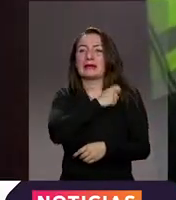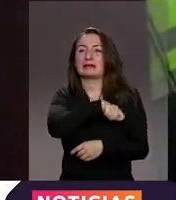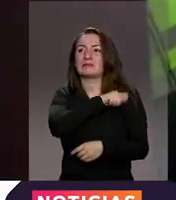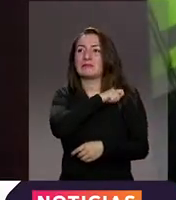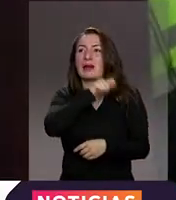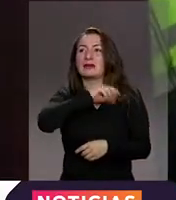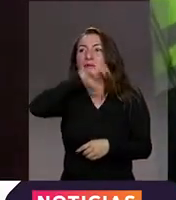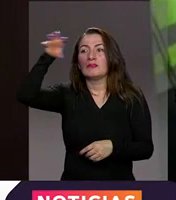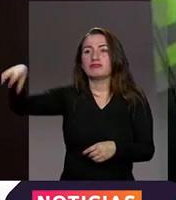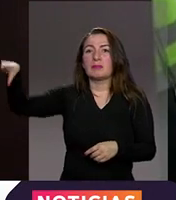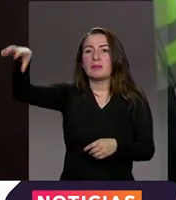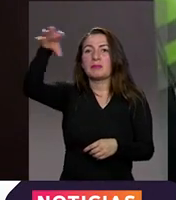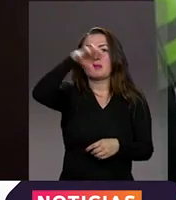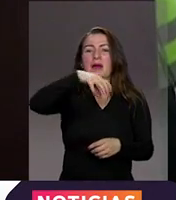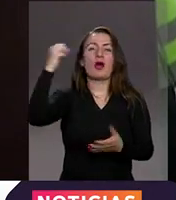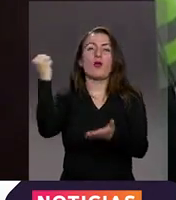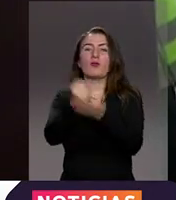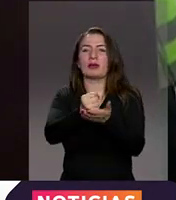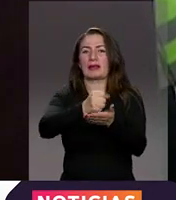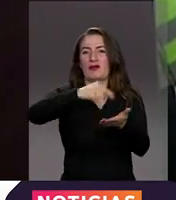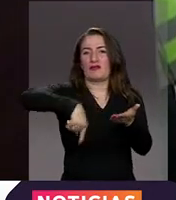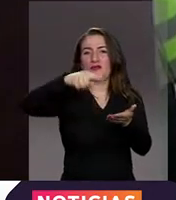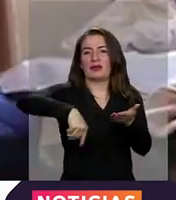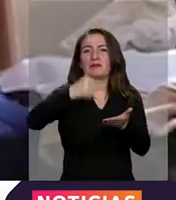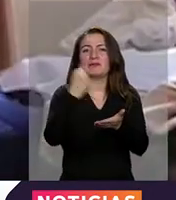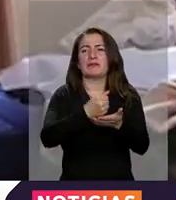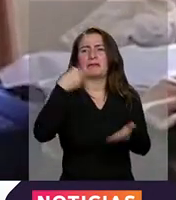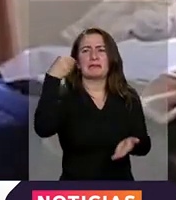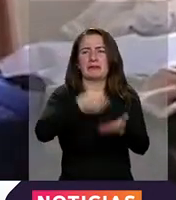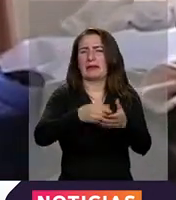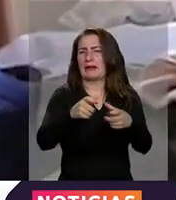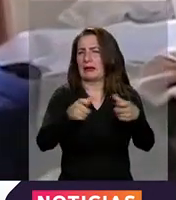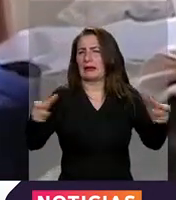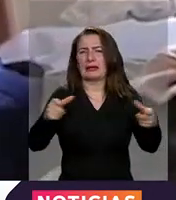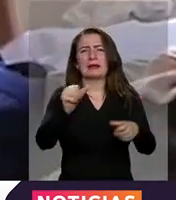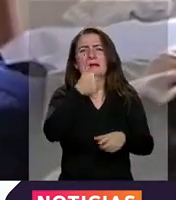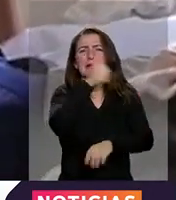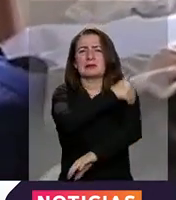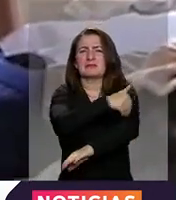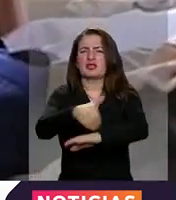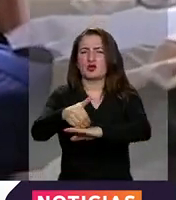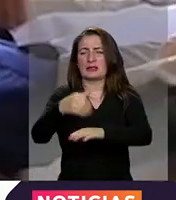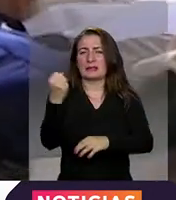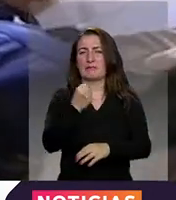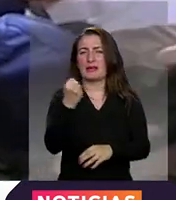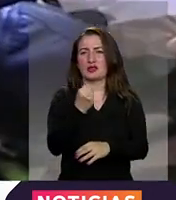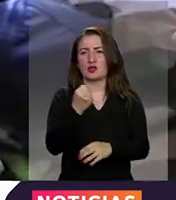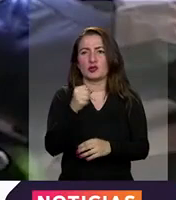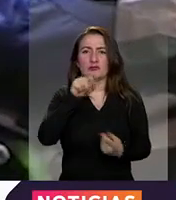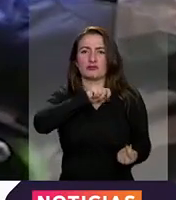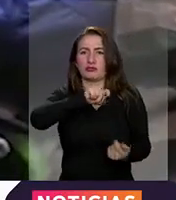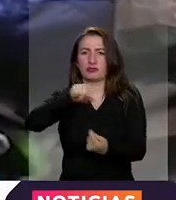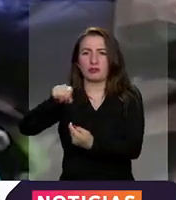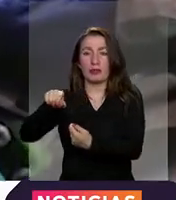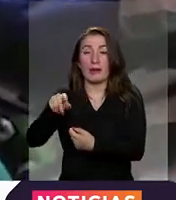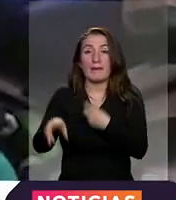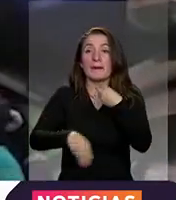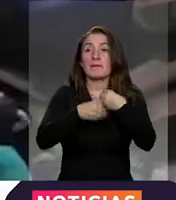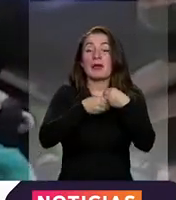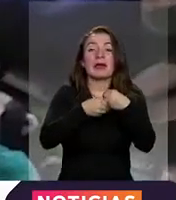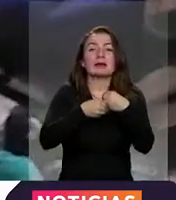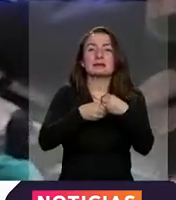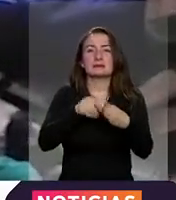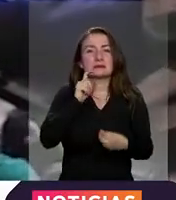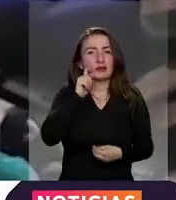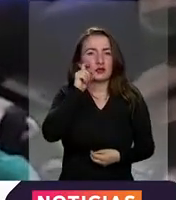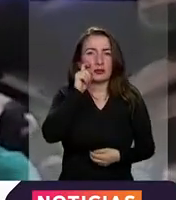eran trasladadas luego de obligarlas a firmar pagarés por sumas superiores a 10 millones de pesos por su manutención, que además debían pagar